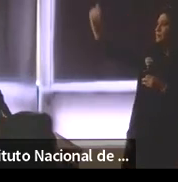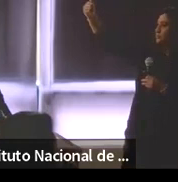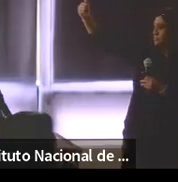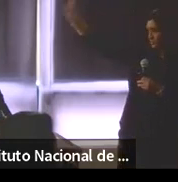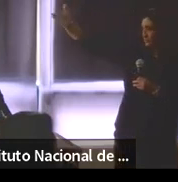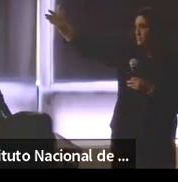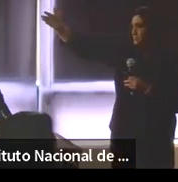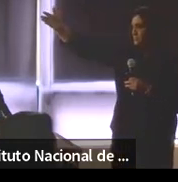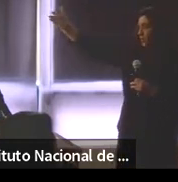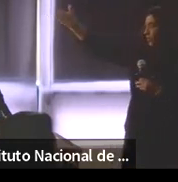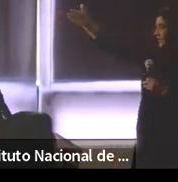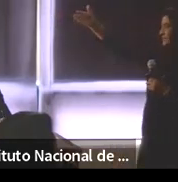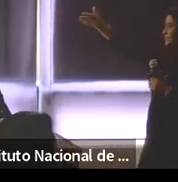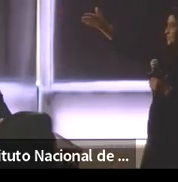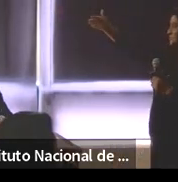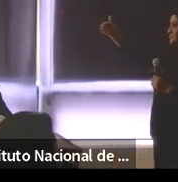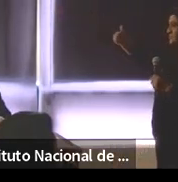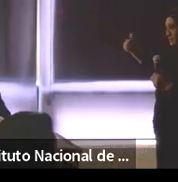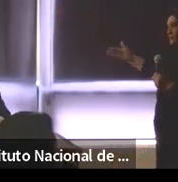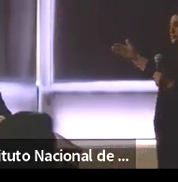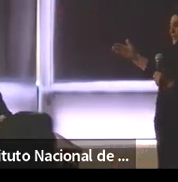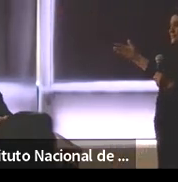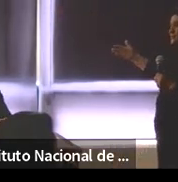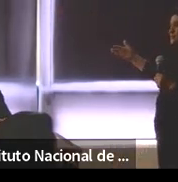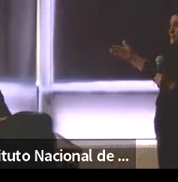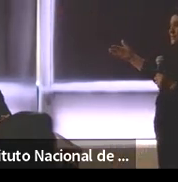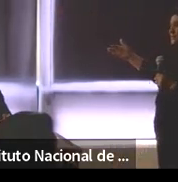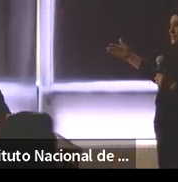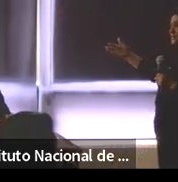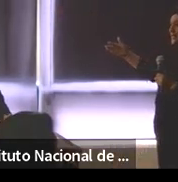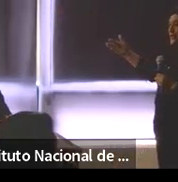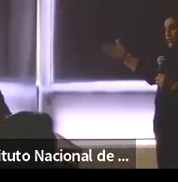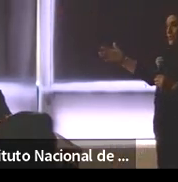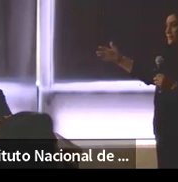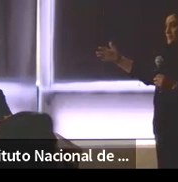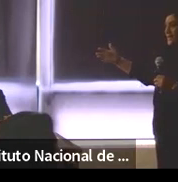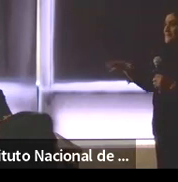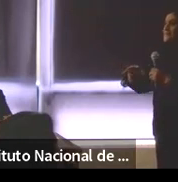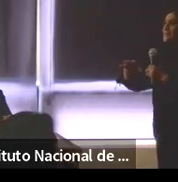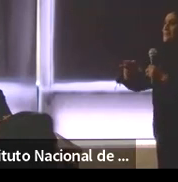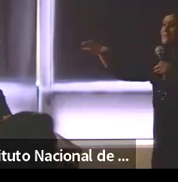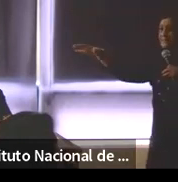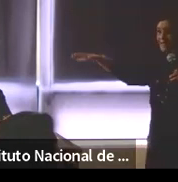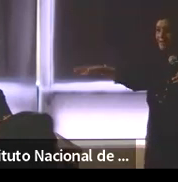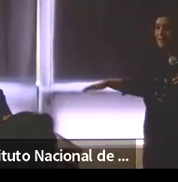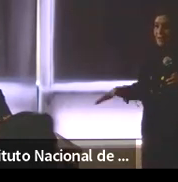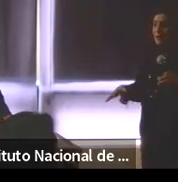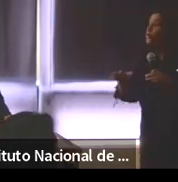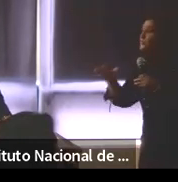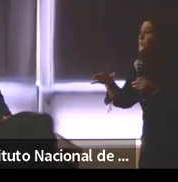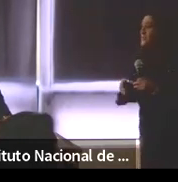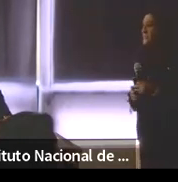demandos operativos de mandos tácticos que ayuden a sistematizar